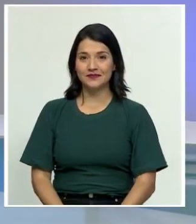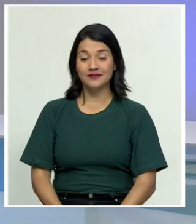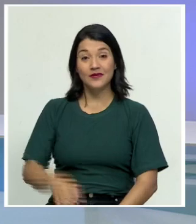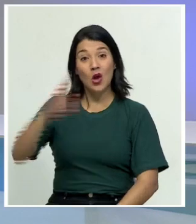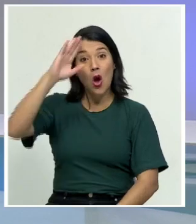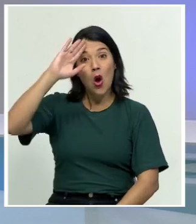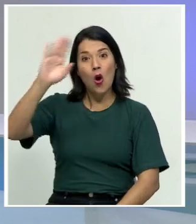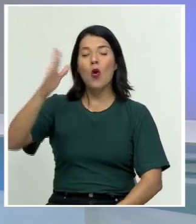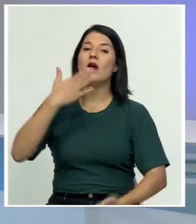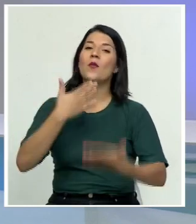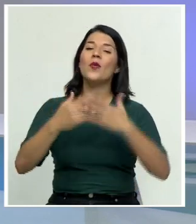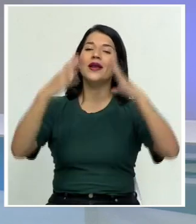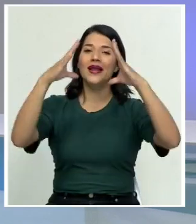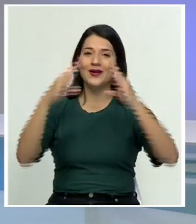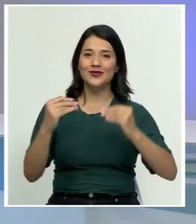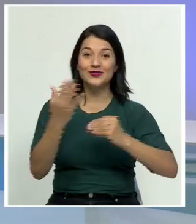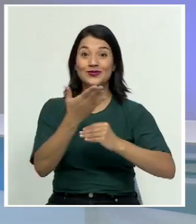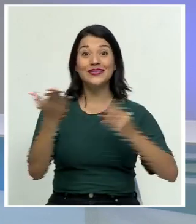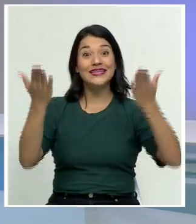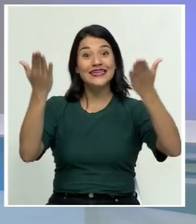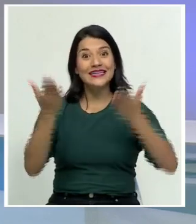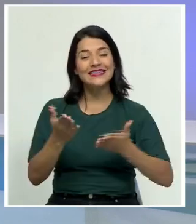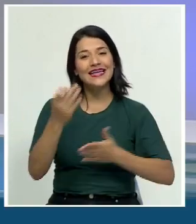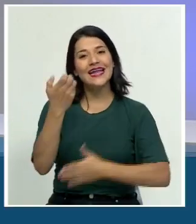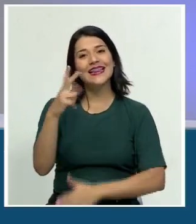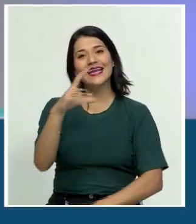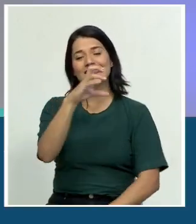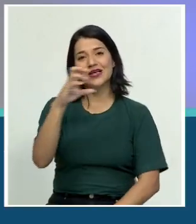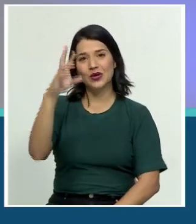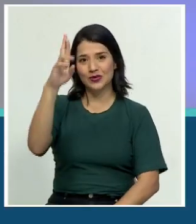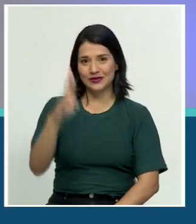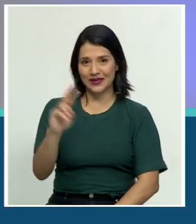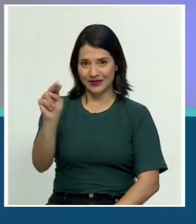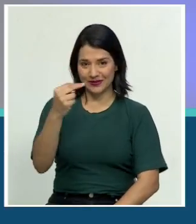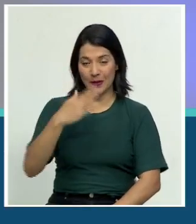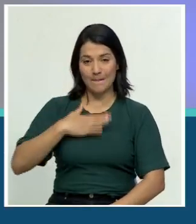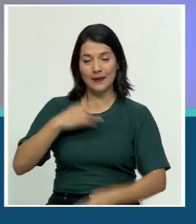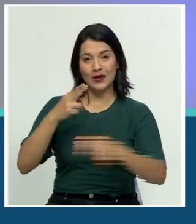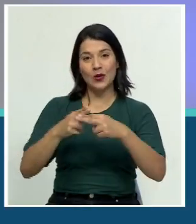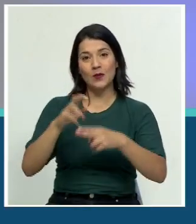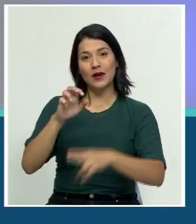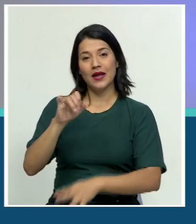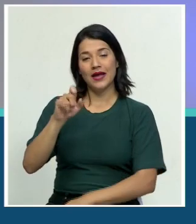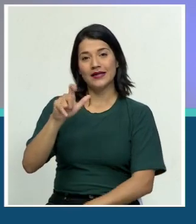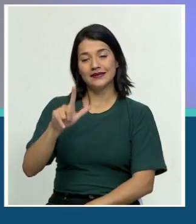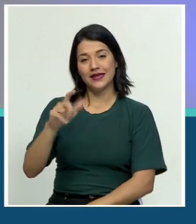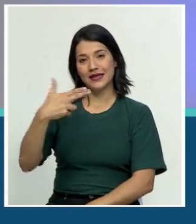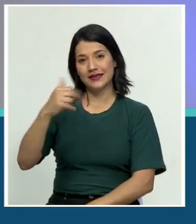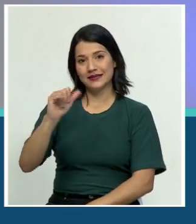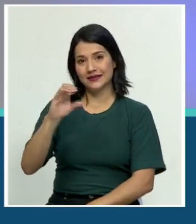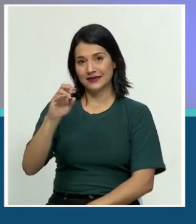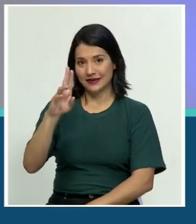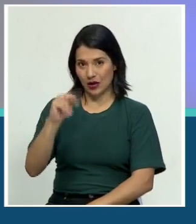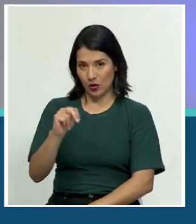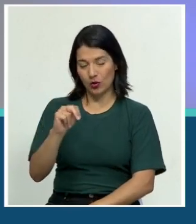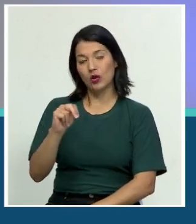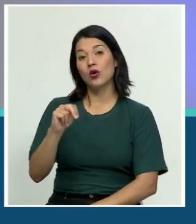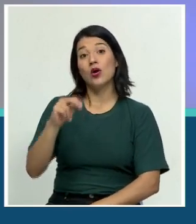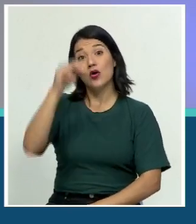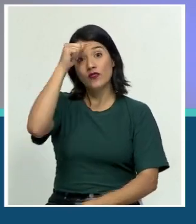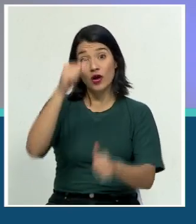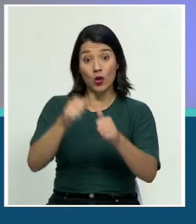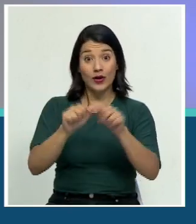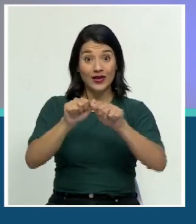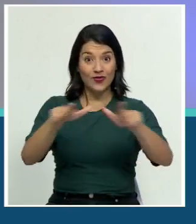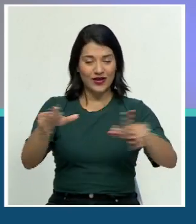Hola, ¿qué tal? Buenas noches, bienvenidos a esta edición estelar de 13 Costa Rica Noticias. Es el Chacón Cordero, les saluda, les recuerdo las redes sociales, usted